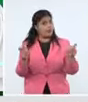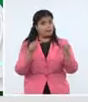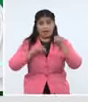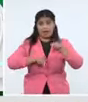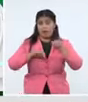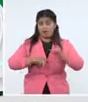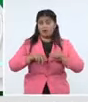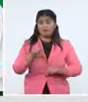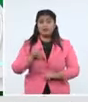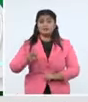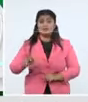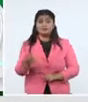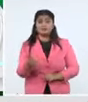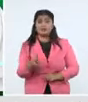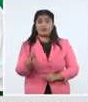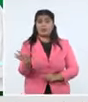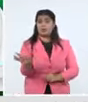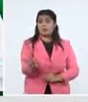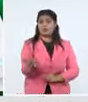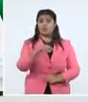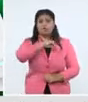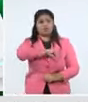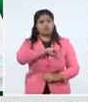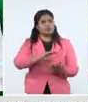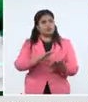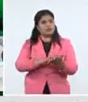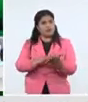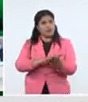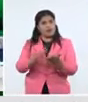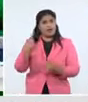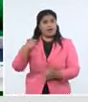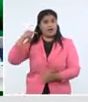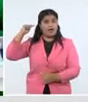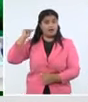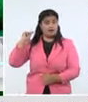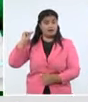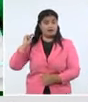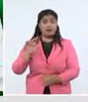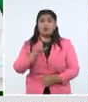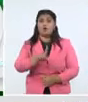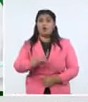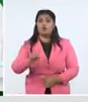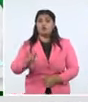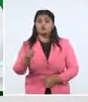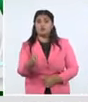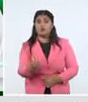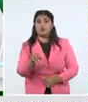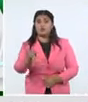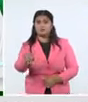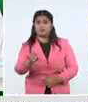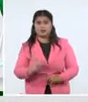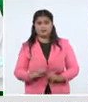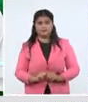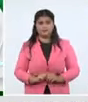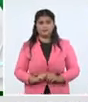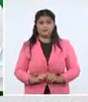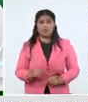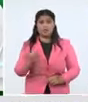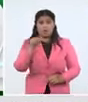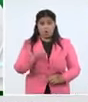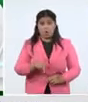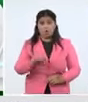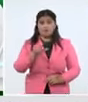13,2% ayer, incluso superior al del día anterior, que había sido de 11,6% y que ya habíamos comentado que se